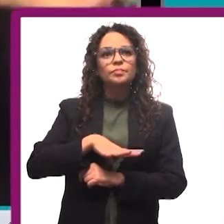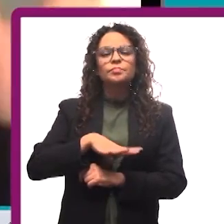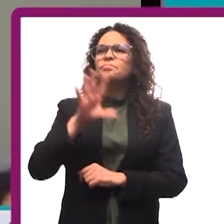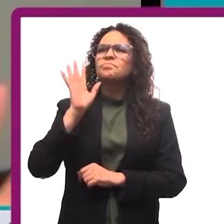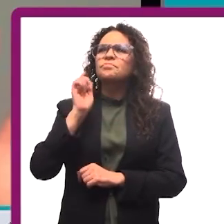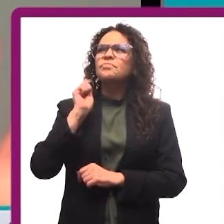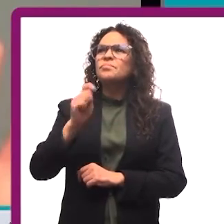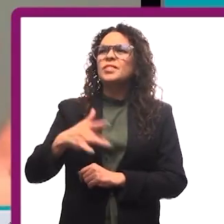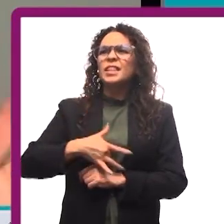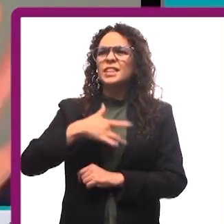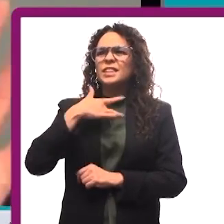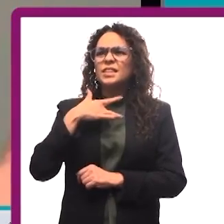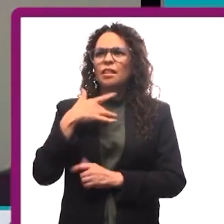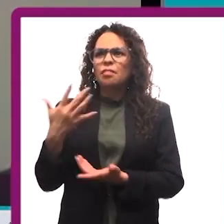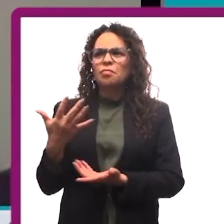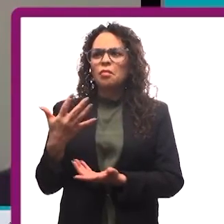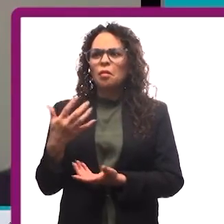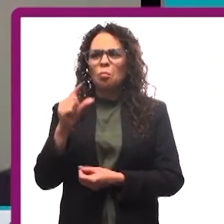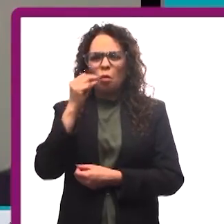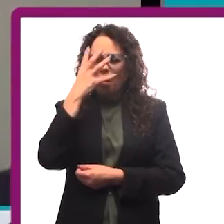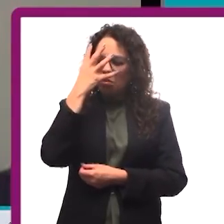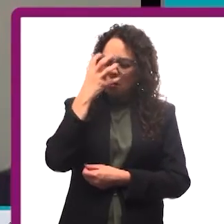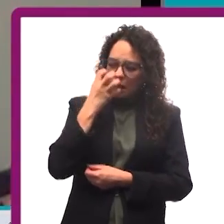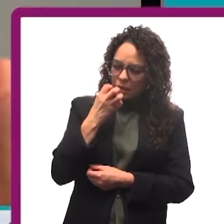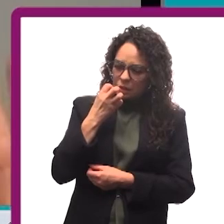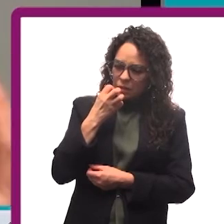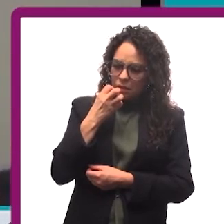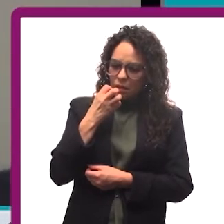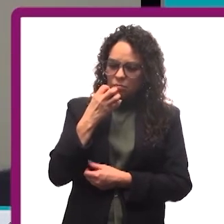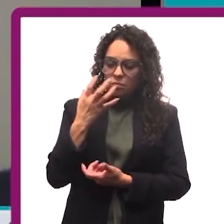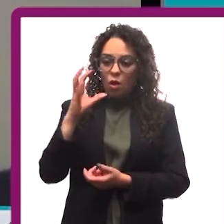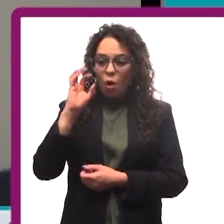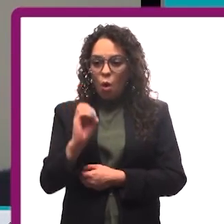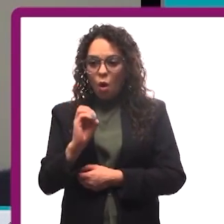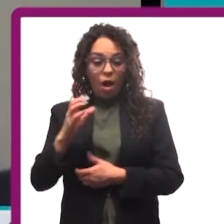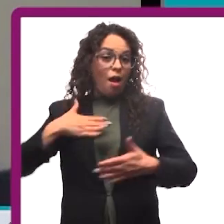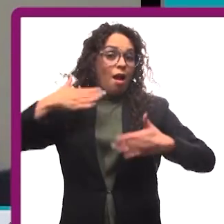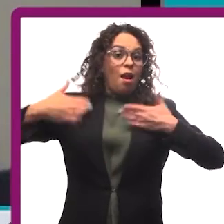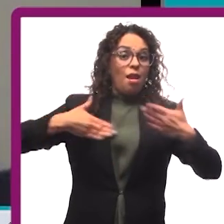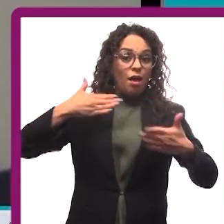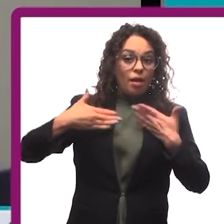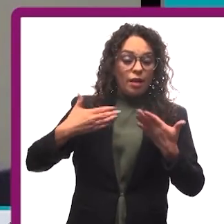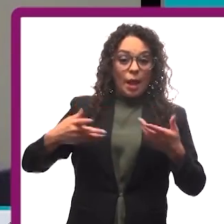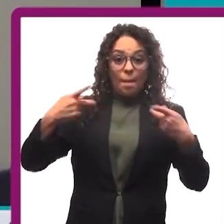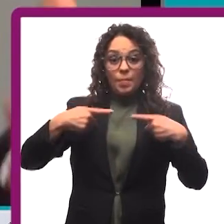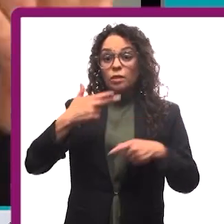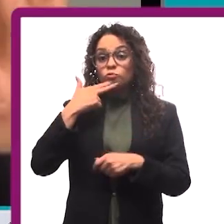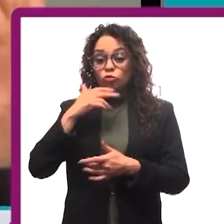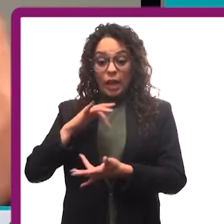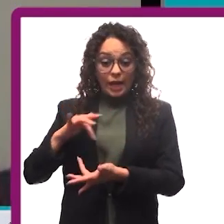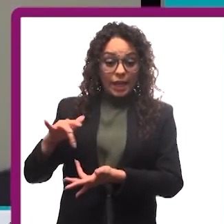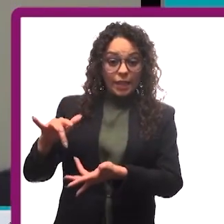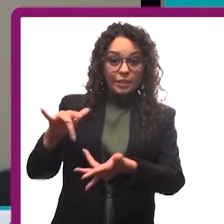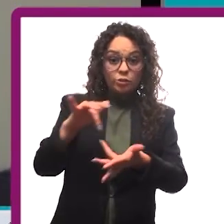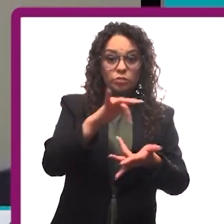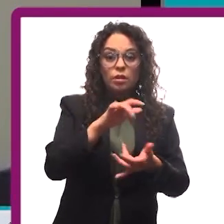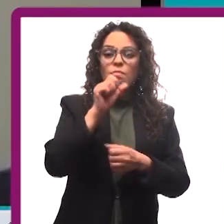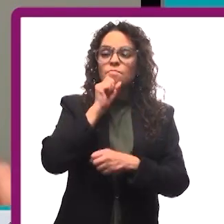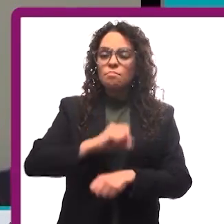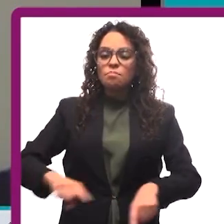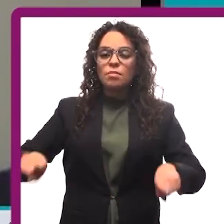o más festivo, uno u otro, pues finalmente los usuarios de la red social estarán